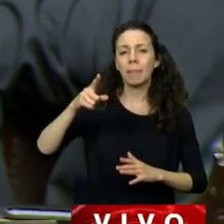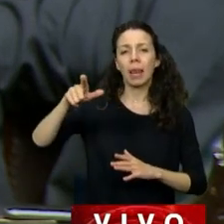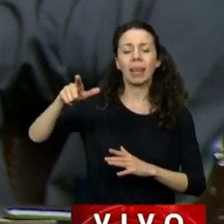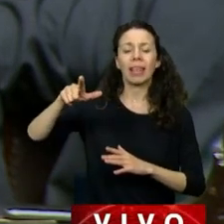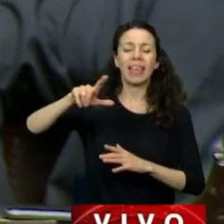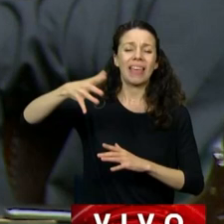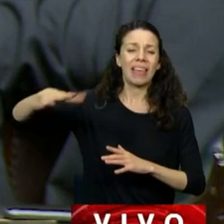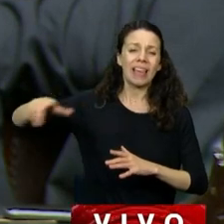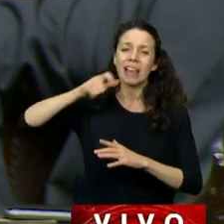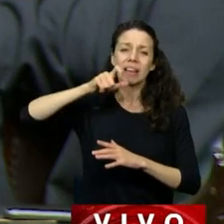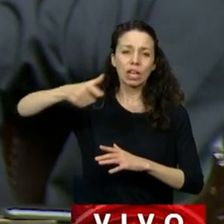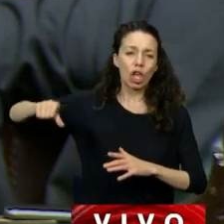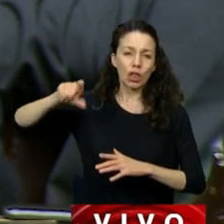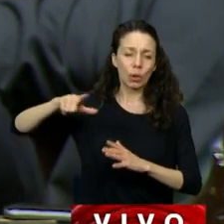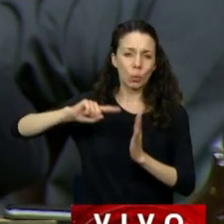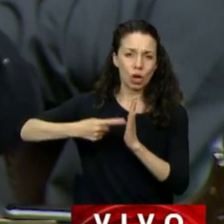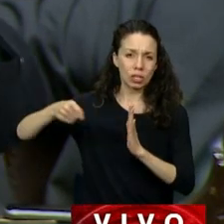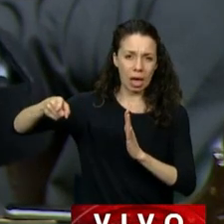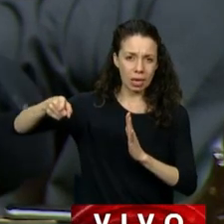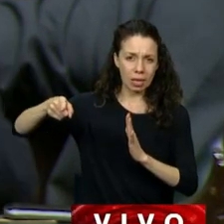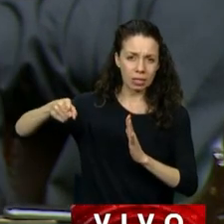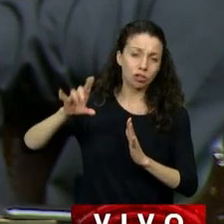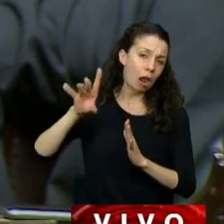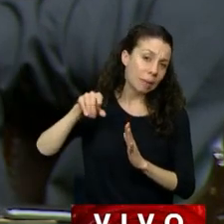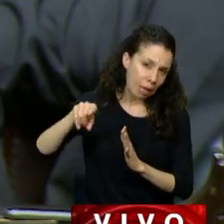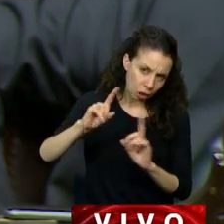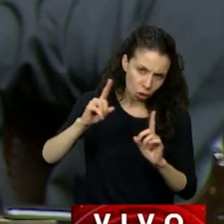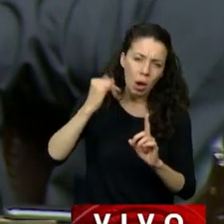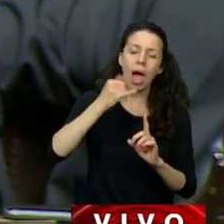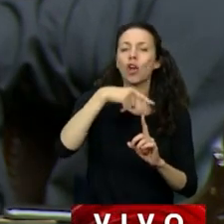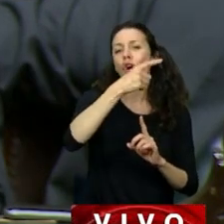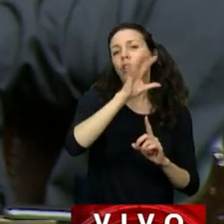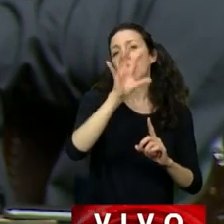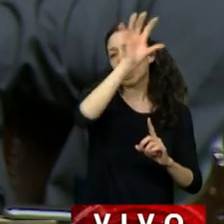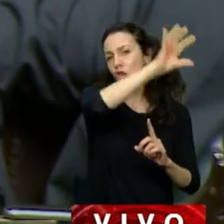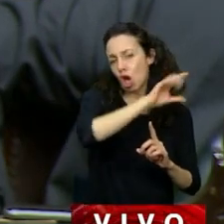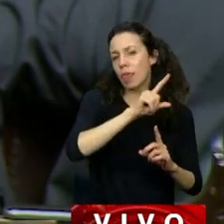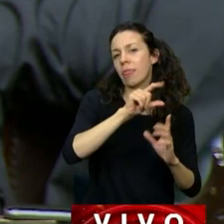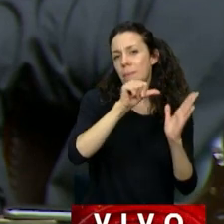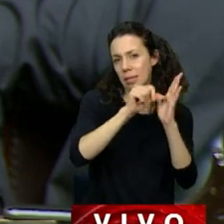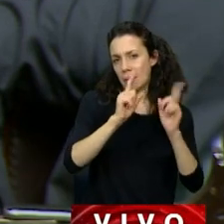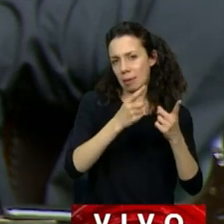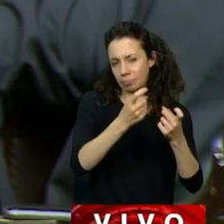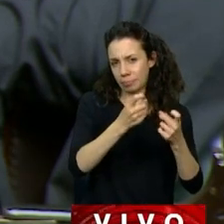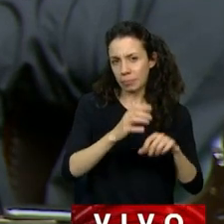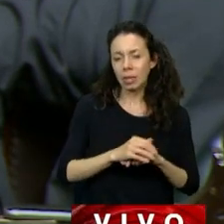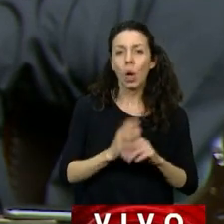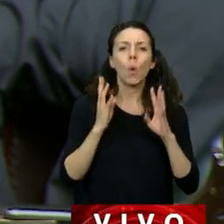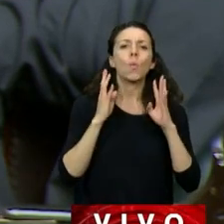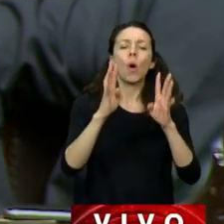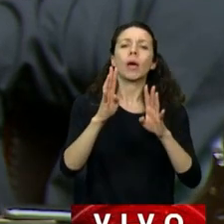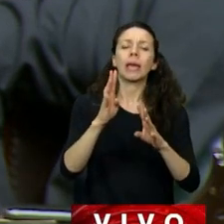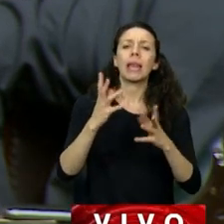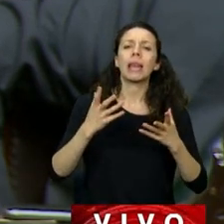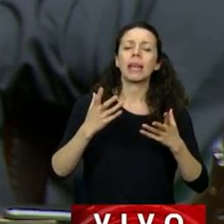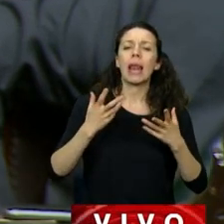bonaerense. No únicamente, porque se foresta en otros lugares del país, pero fundamentalmente ahí. Bosque nativo, 9.000 millones de